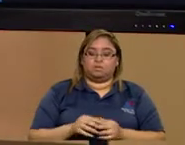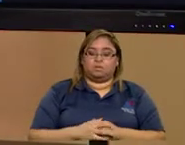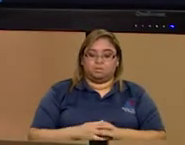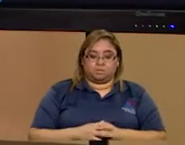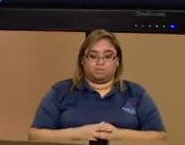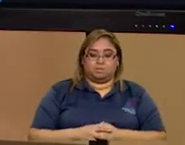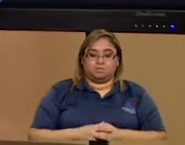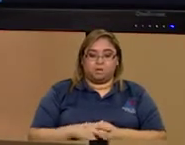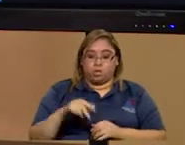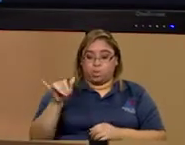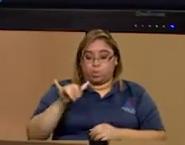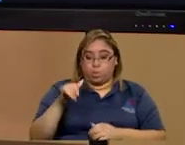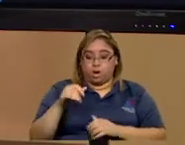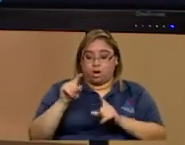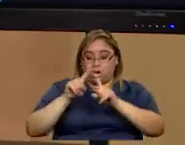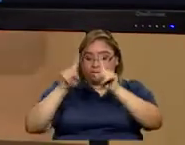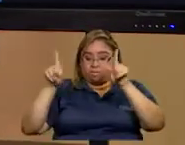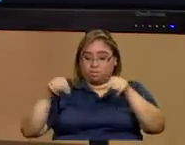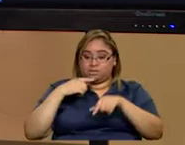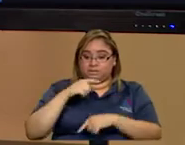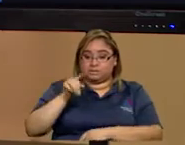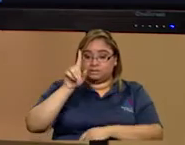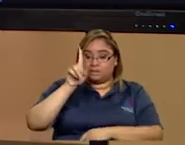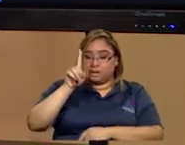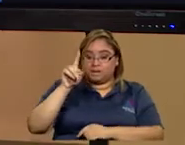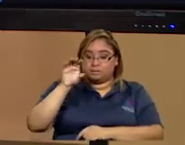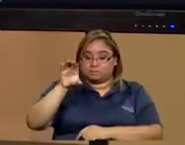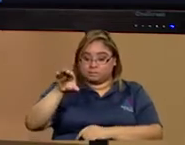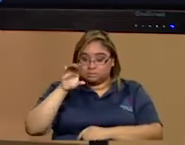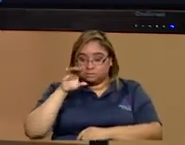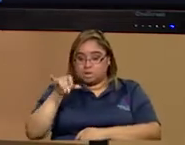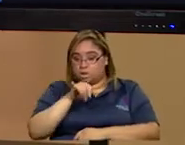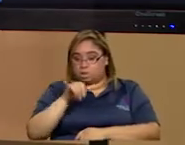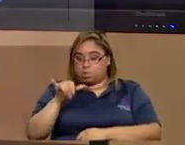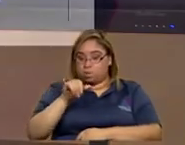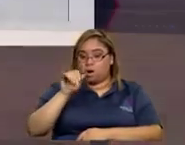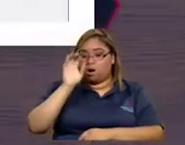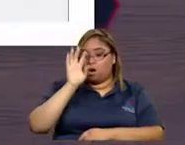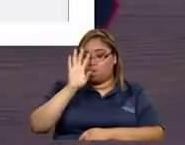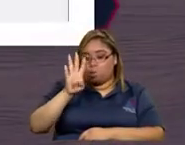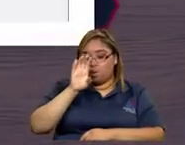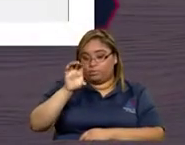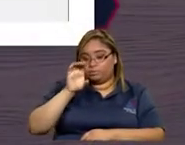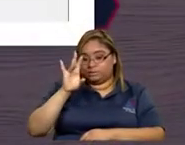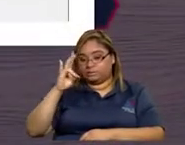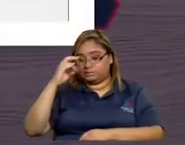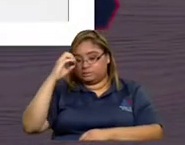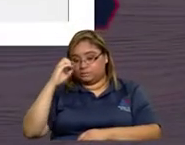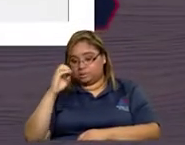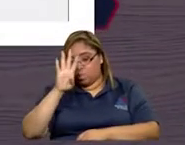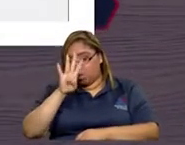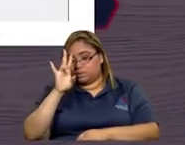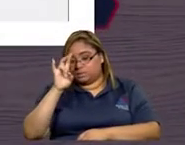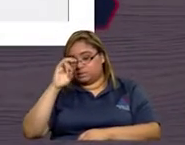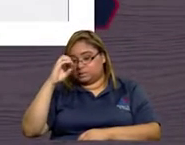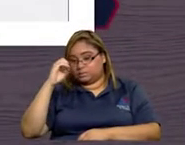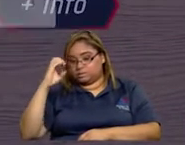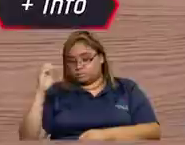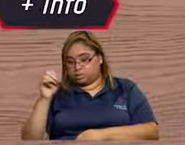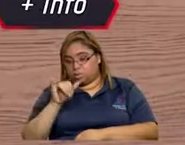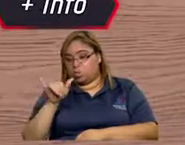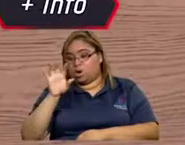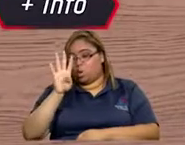¿ok? Y 1101, sí, el 1 sí hay que colocar un 0 adicional y tendríamos una resistencia de